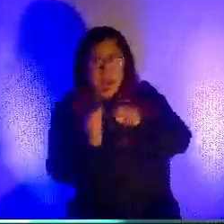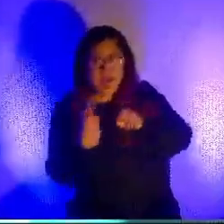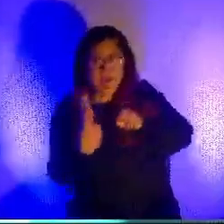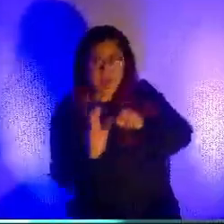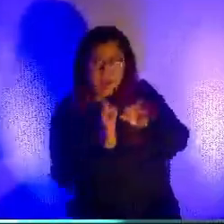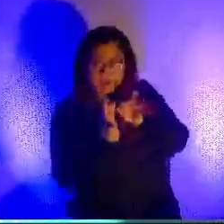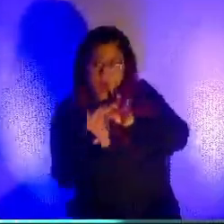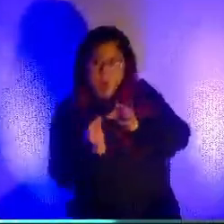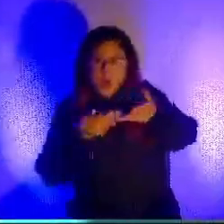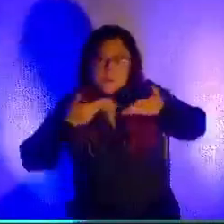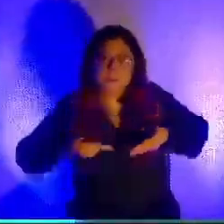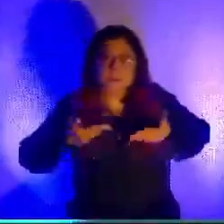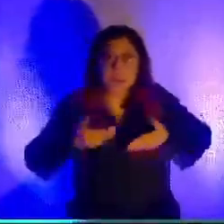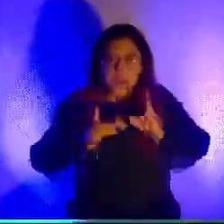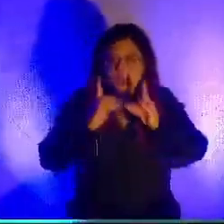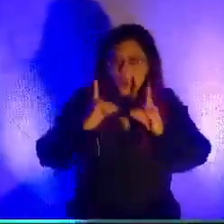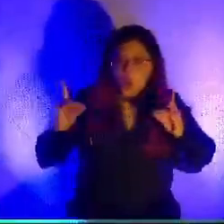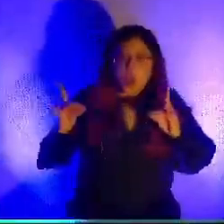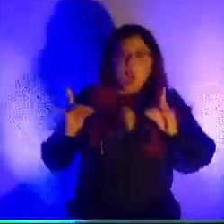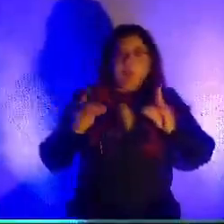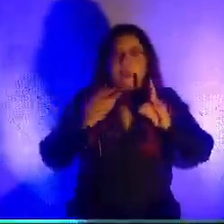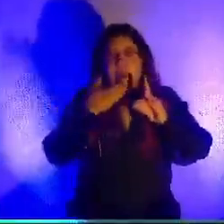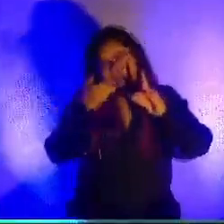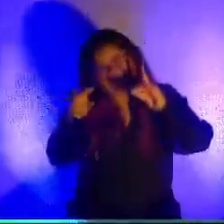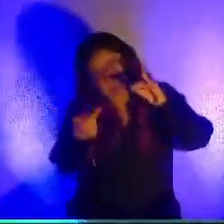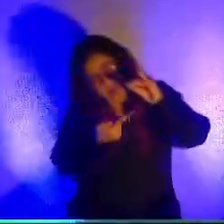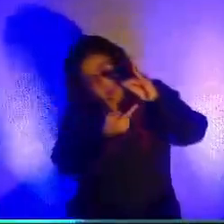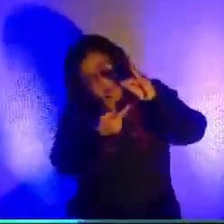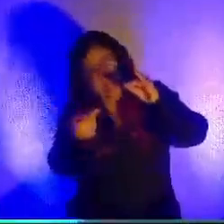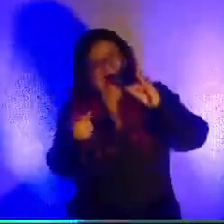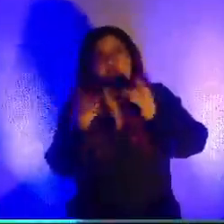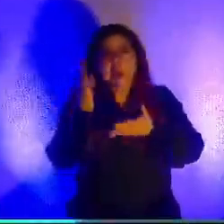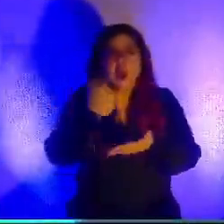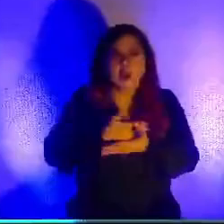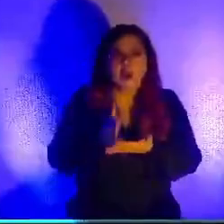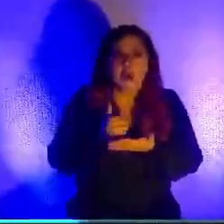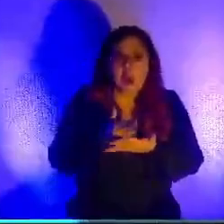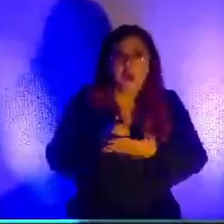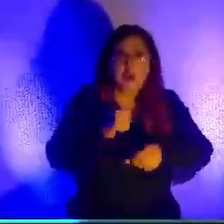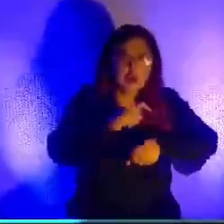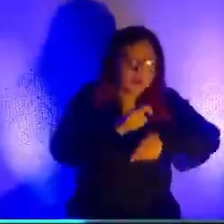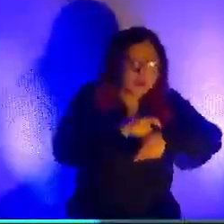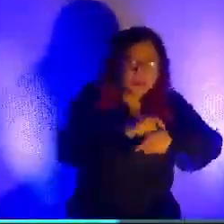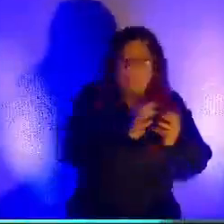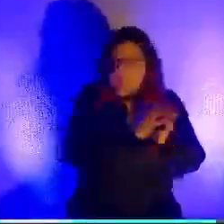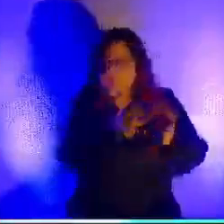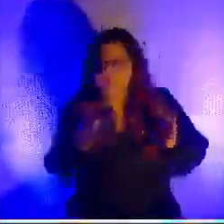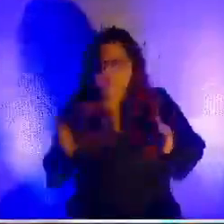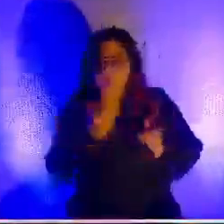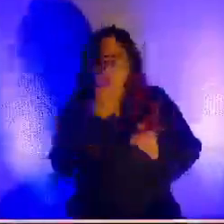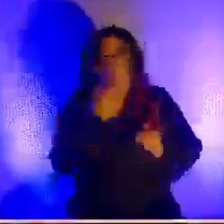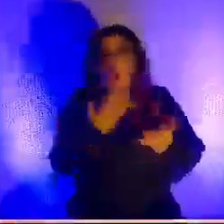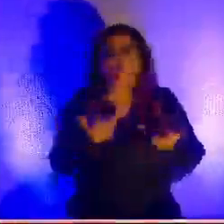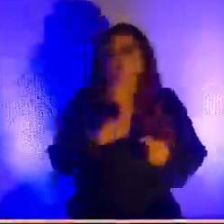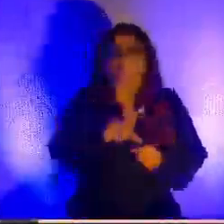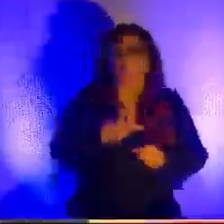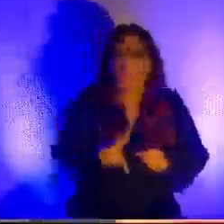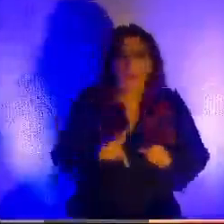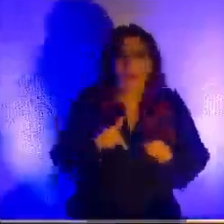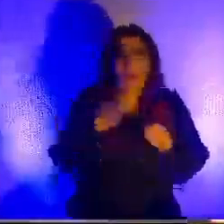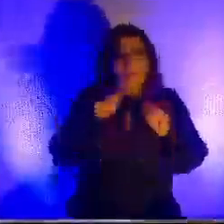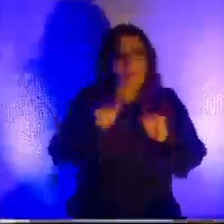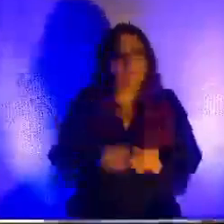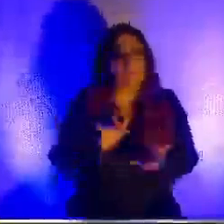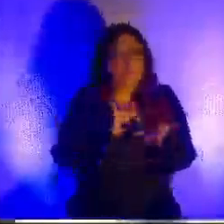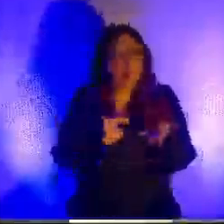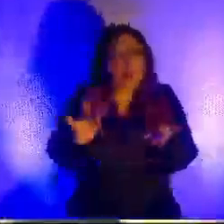Cuál es el peso que va arriba de la Puente o que tiene por abajo creas un plan una línea del tiempo y ejecuta eso fue lo que pasó hasta ahora